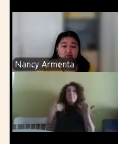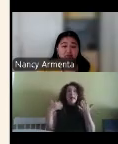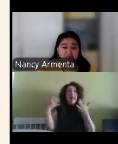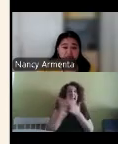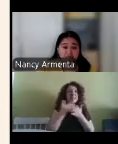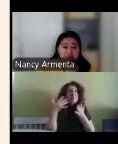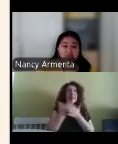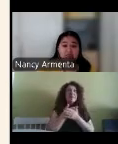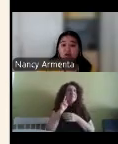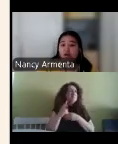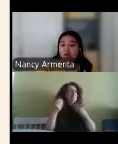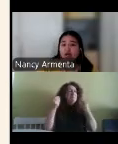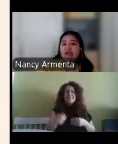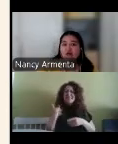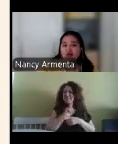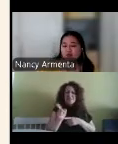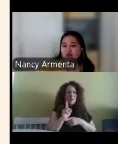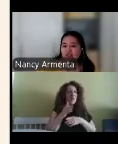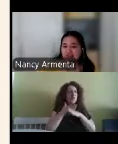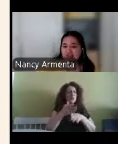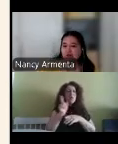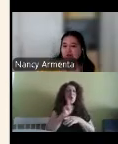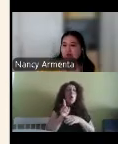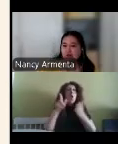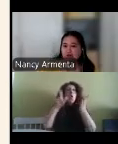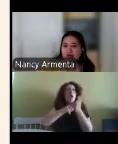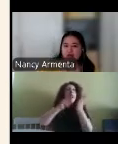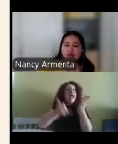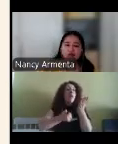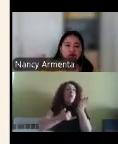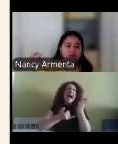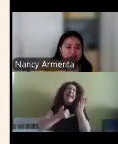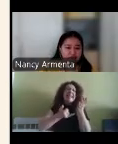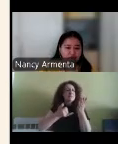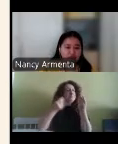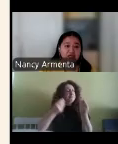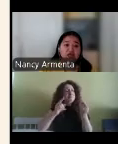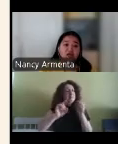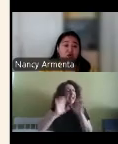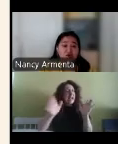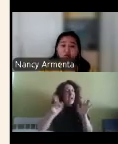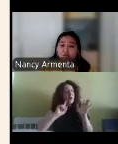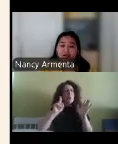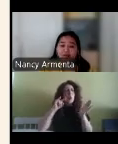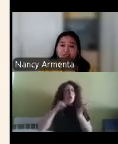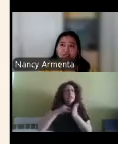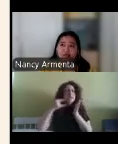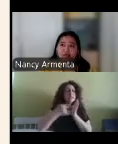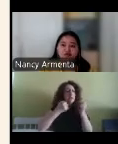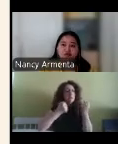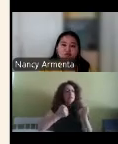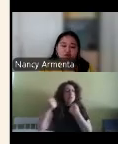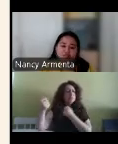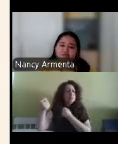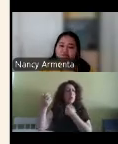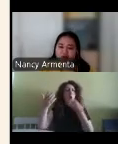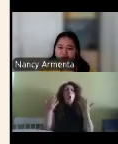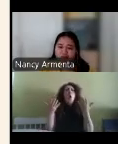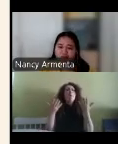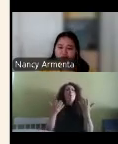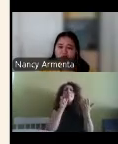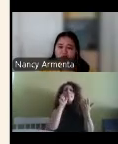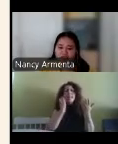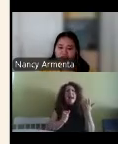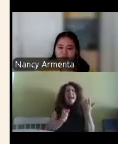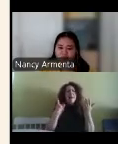eran insuficientes o que el lenguaje podría ser poco claro, ¿no? A lo mejor demasiado técnico o con palabras que no son comunes bajo